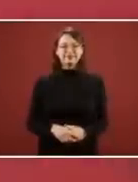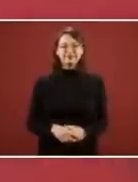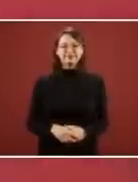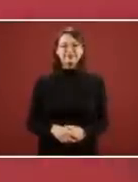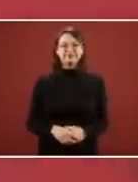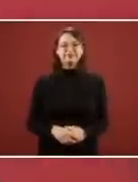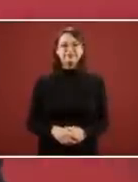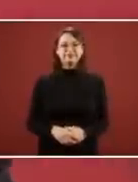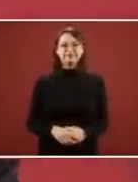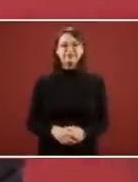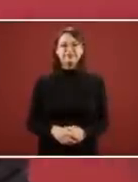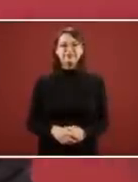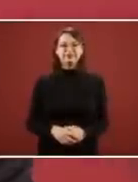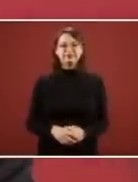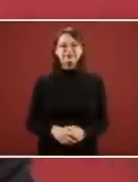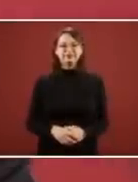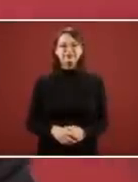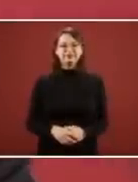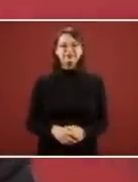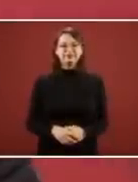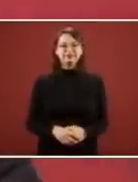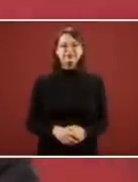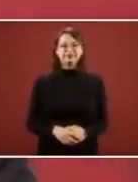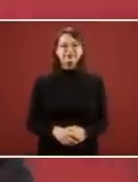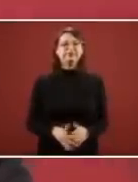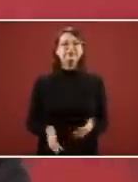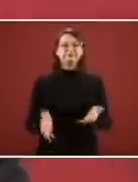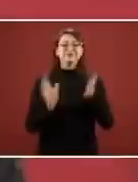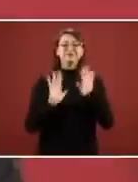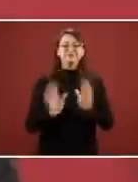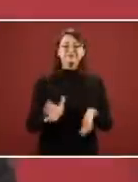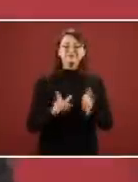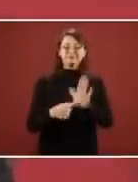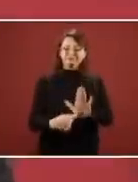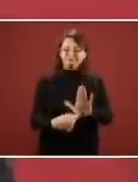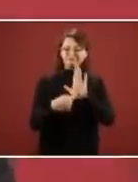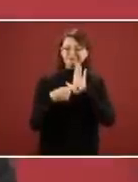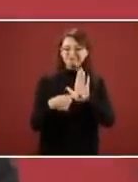quedó demostraron que funciona